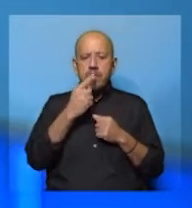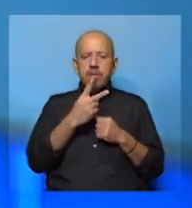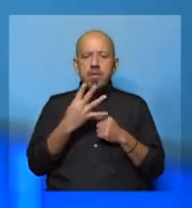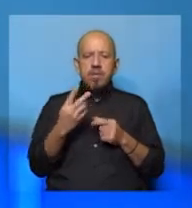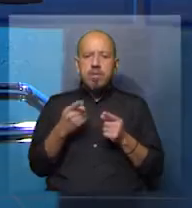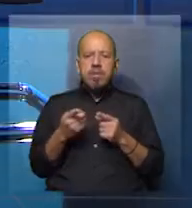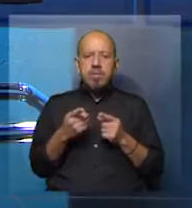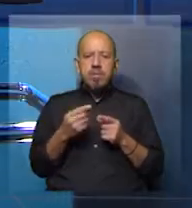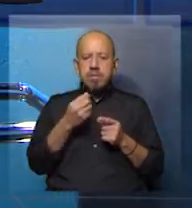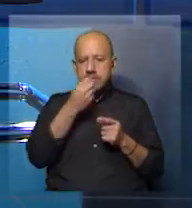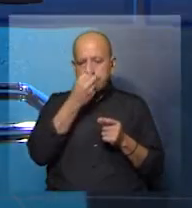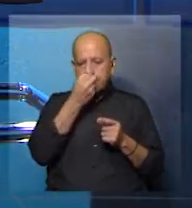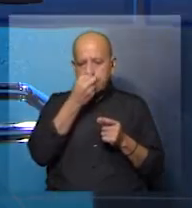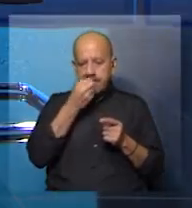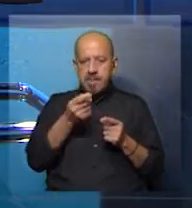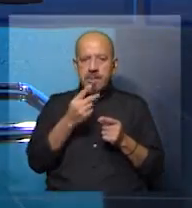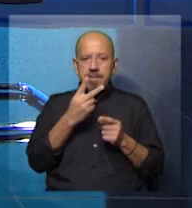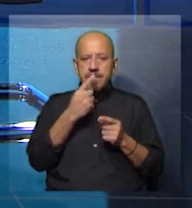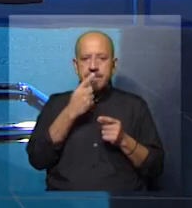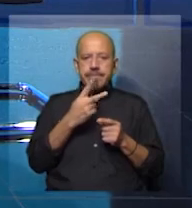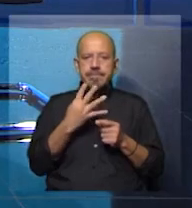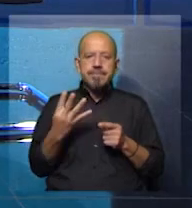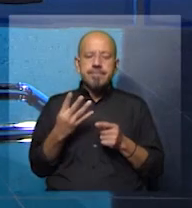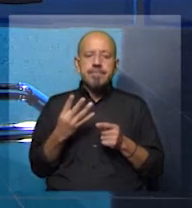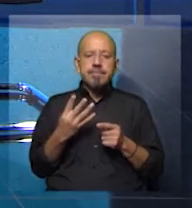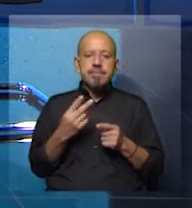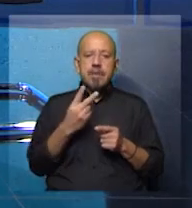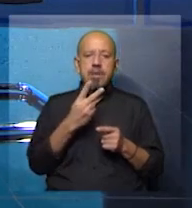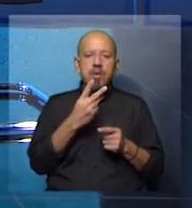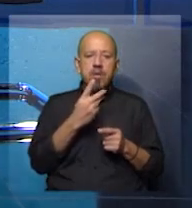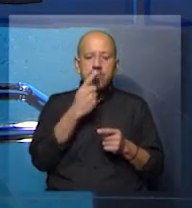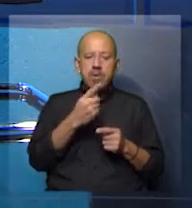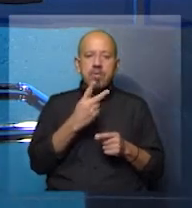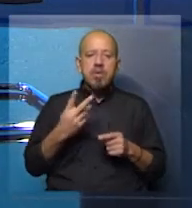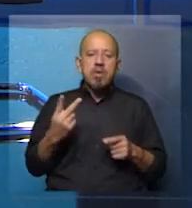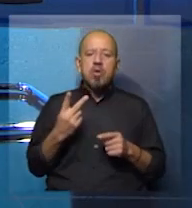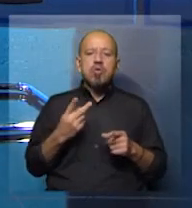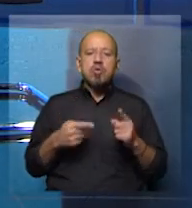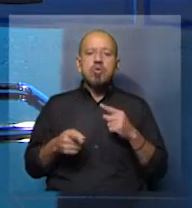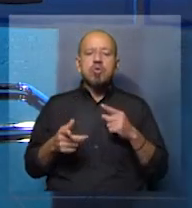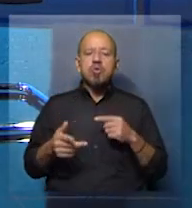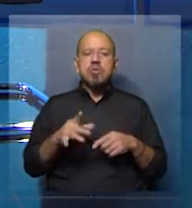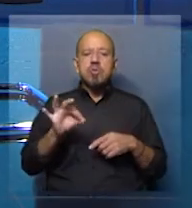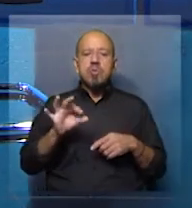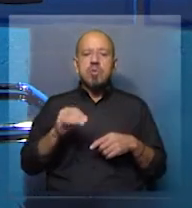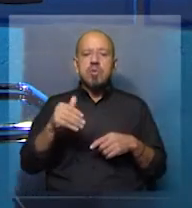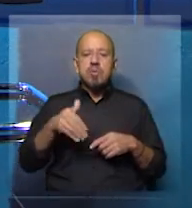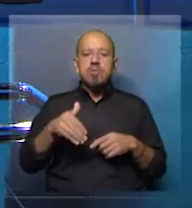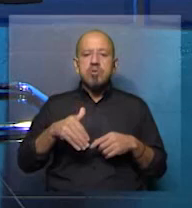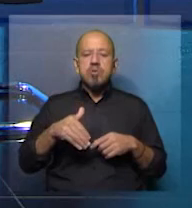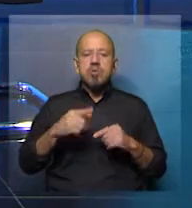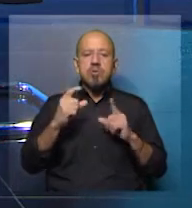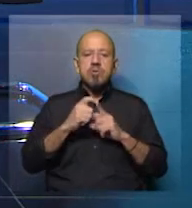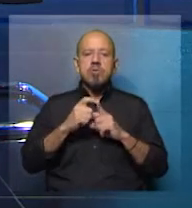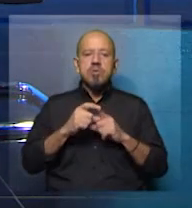infancia año 2022 partida para la primera infancia de 50 millones de dólares para el 22